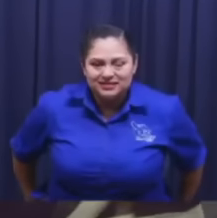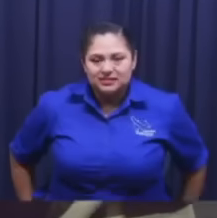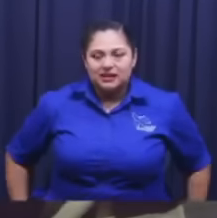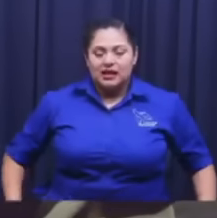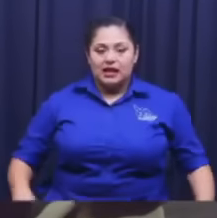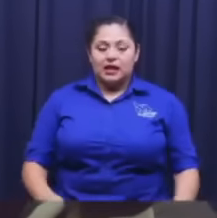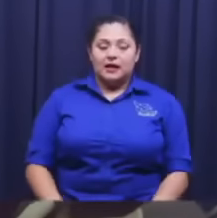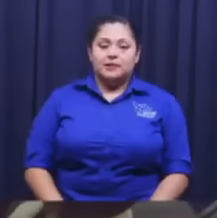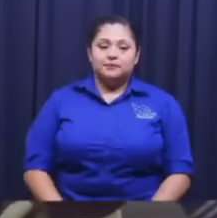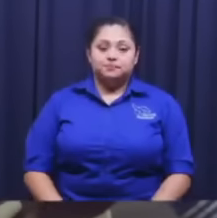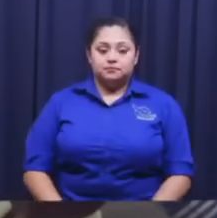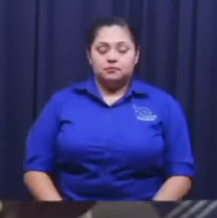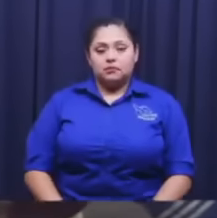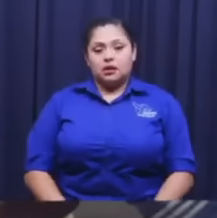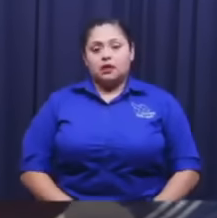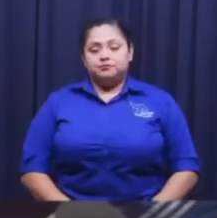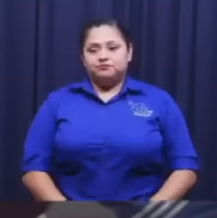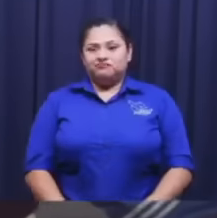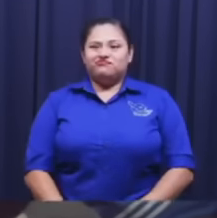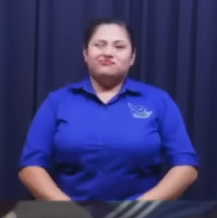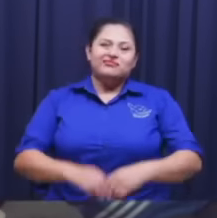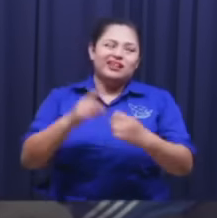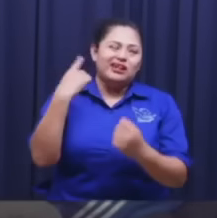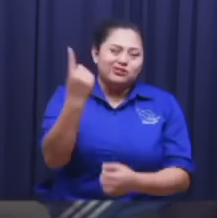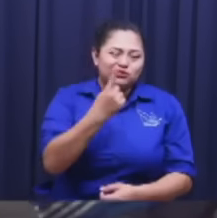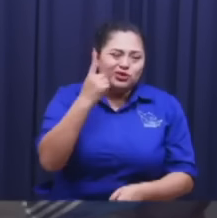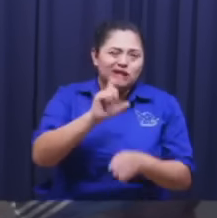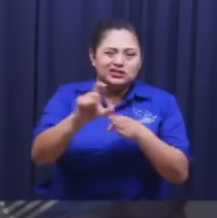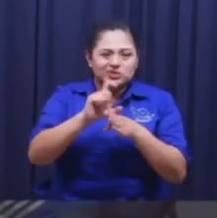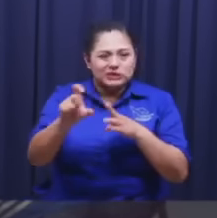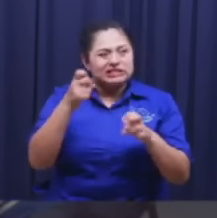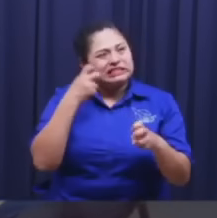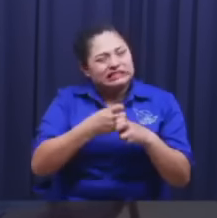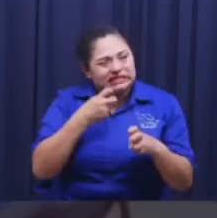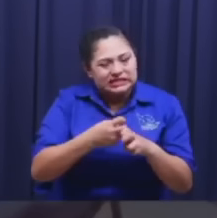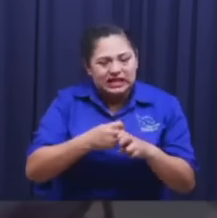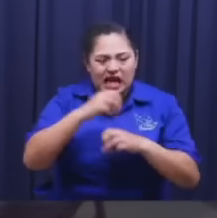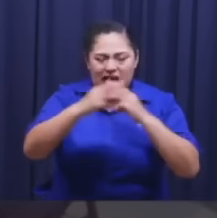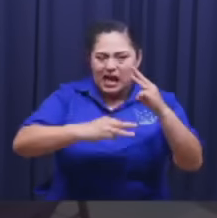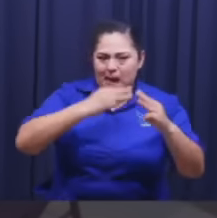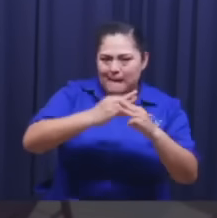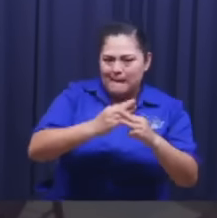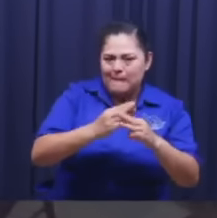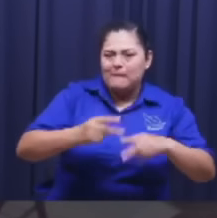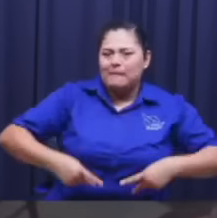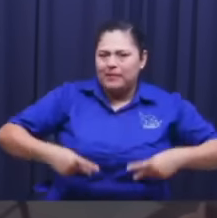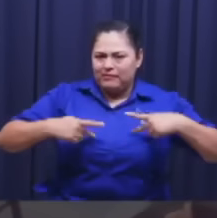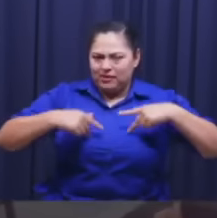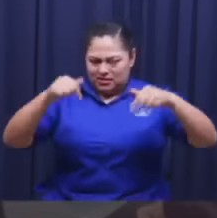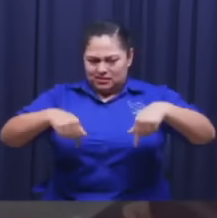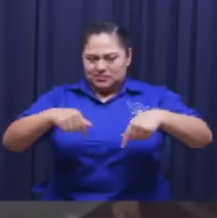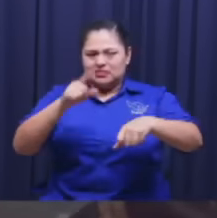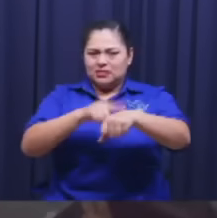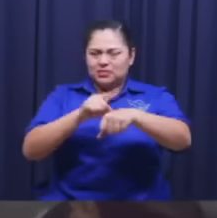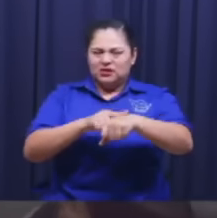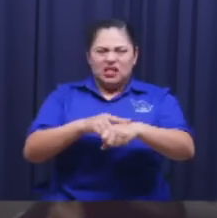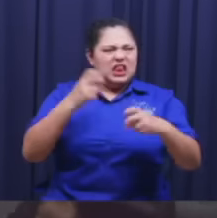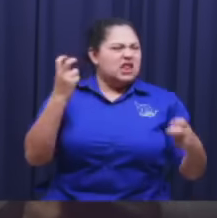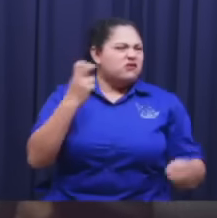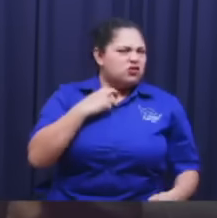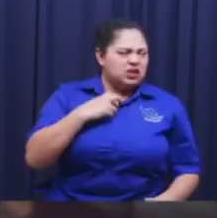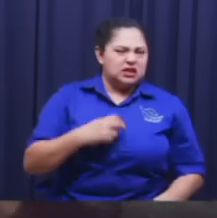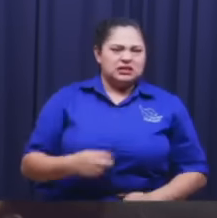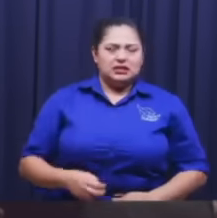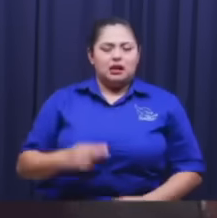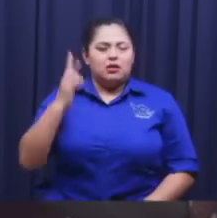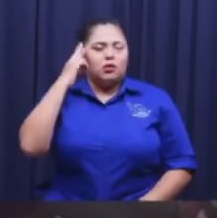En medio de todas las vicisitudes que el mundo está atravesando en este momento, tanta violencia, recuérdese